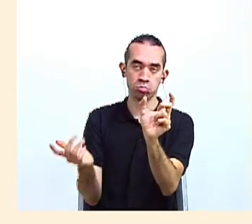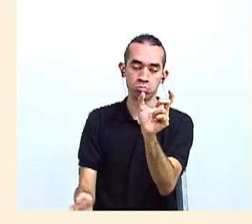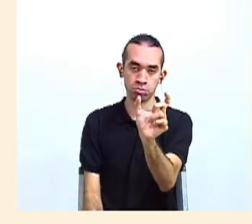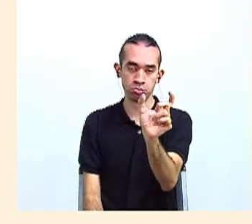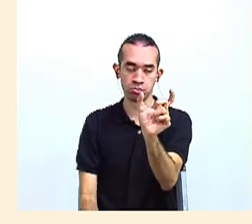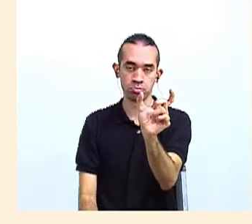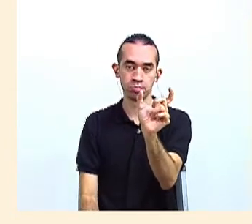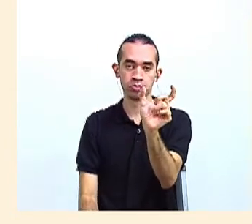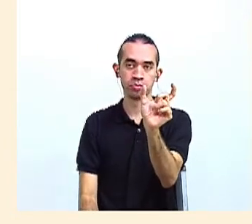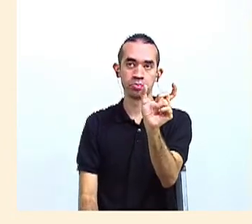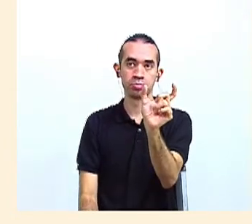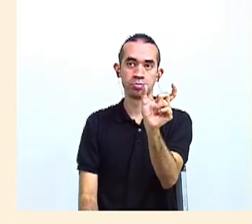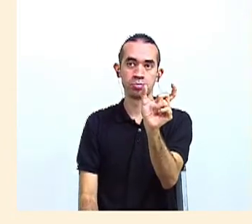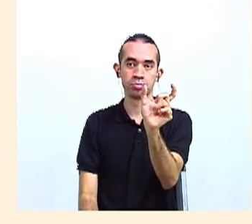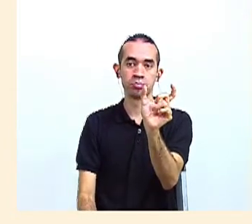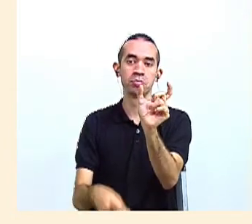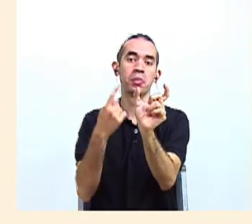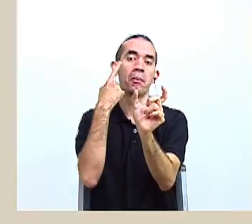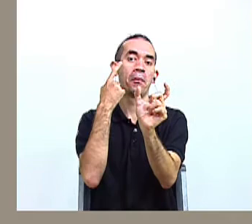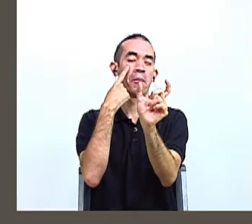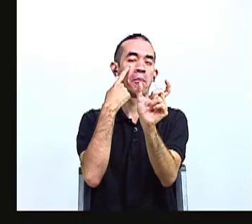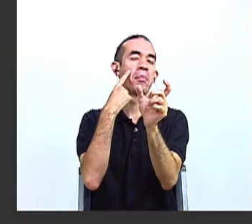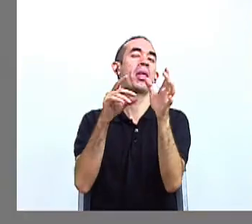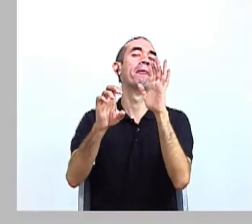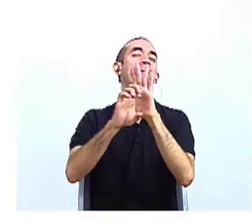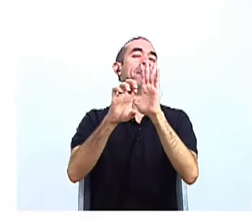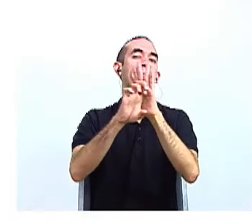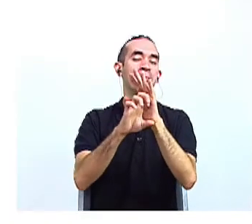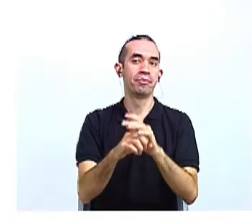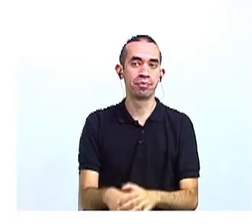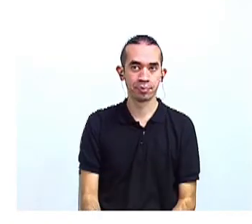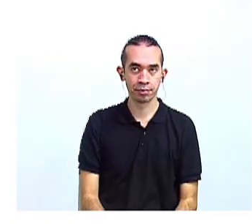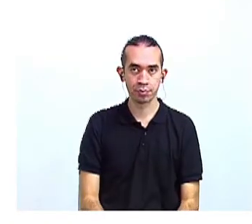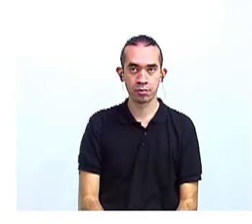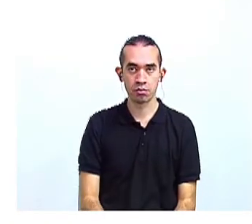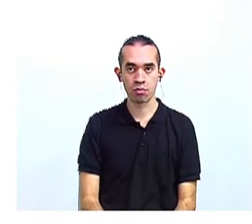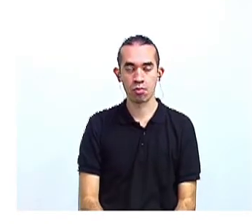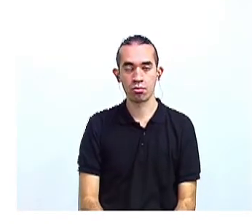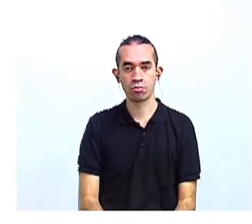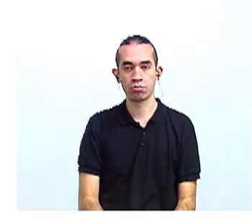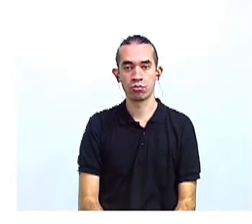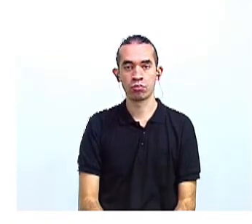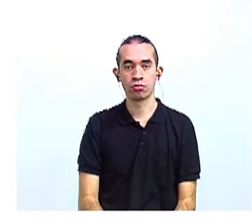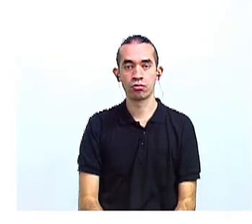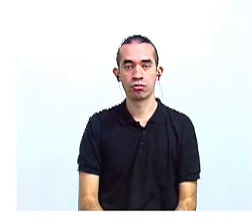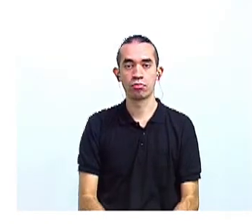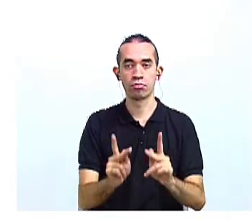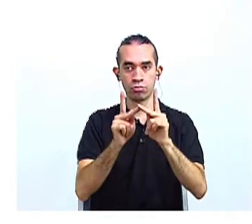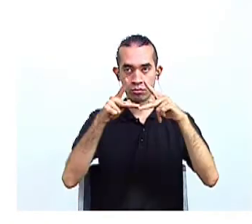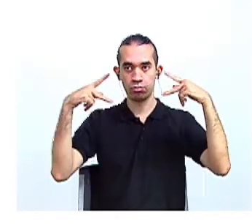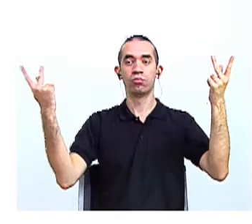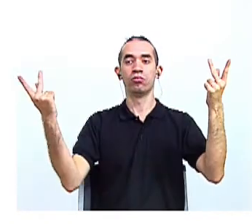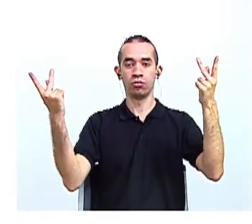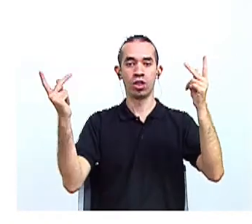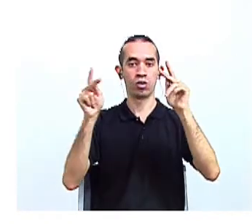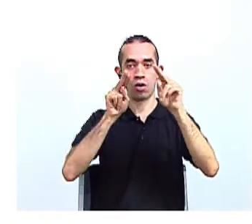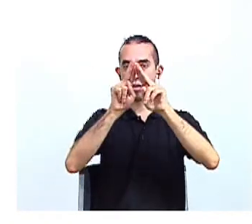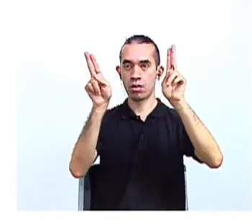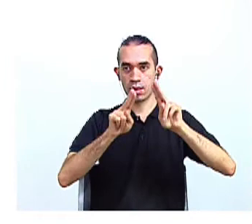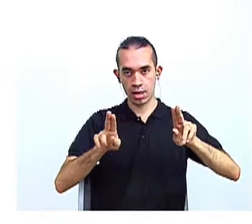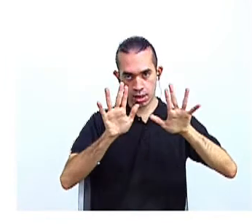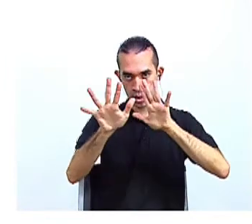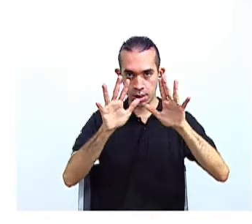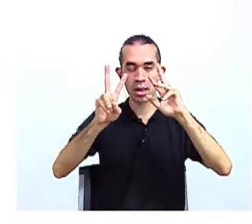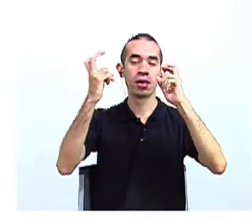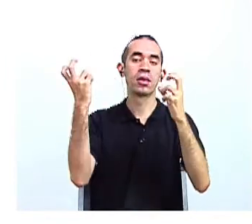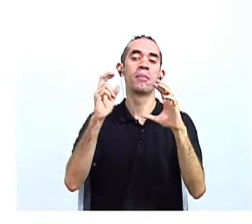sustantivo. Veamos un caso tomado de un artículo digital que habla sobre el